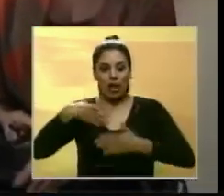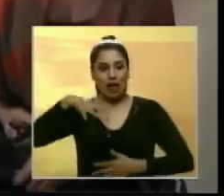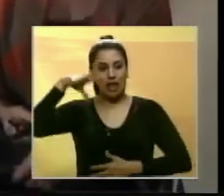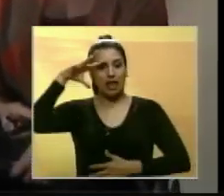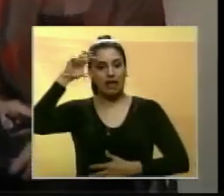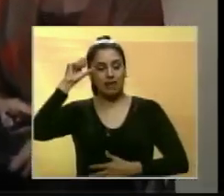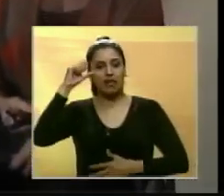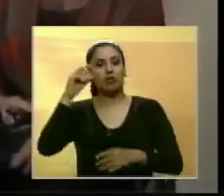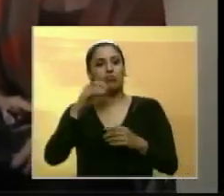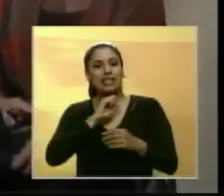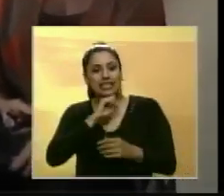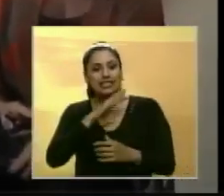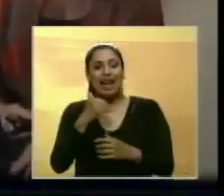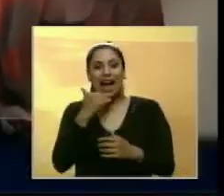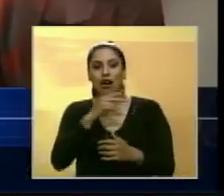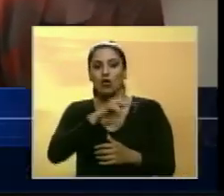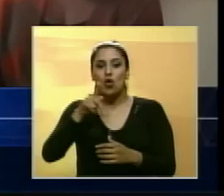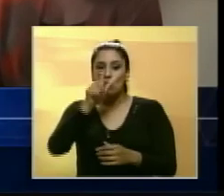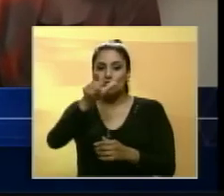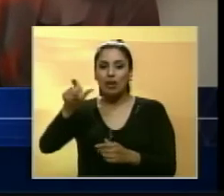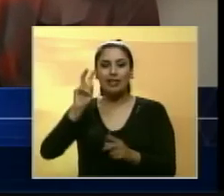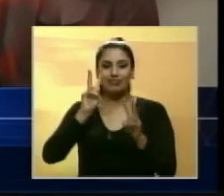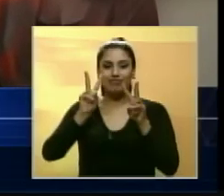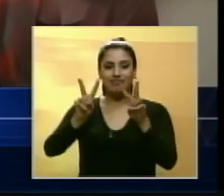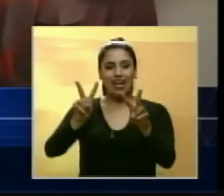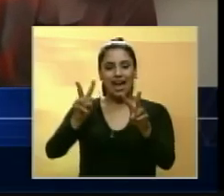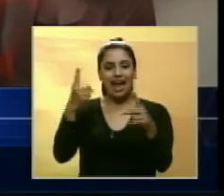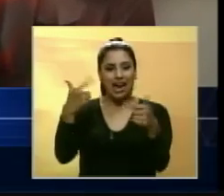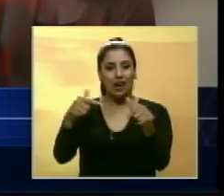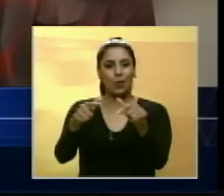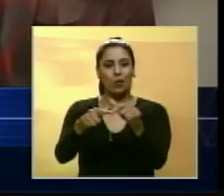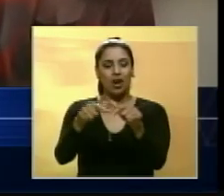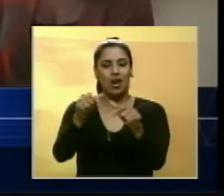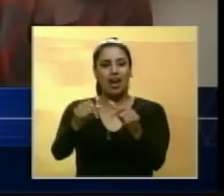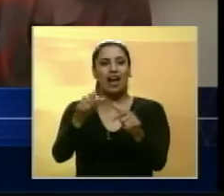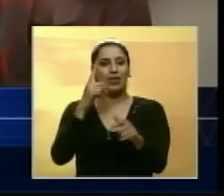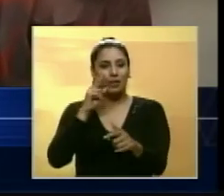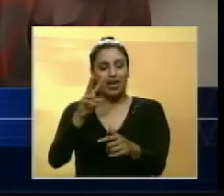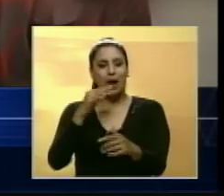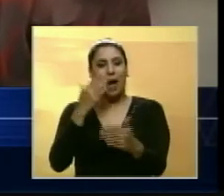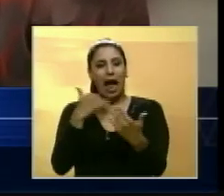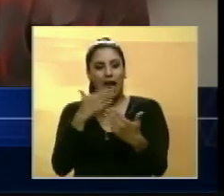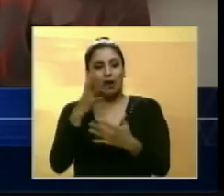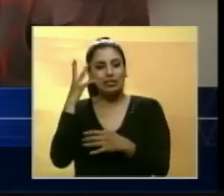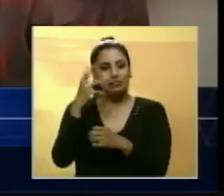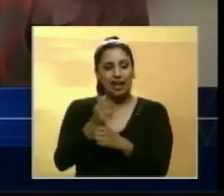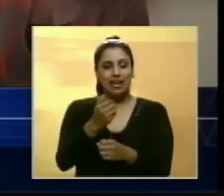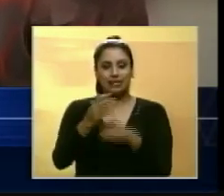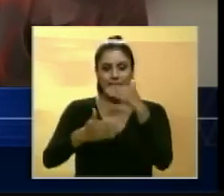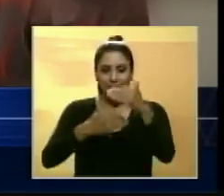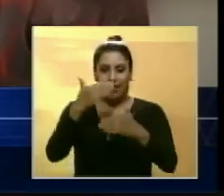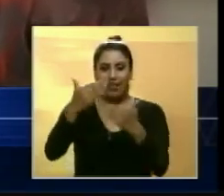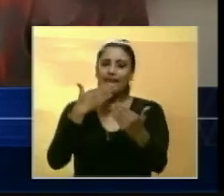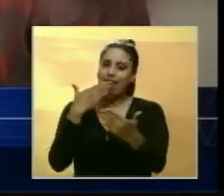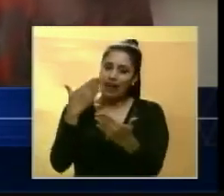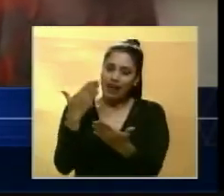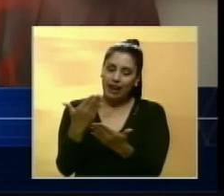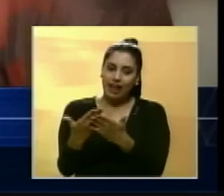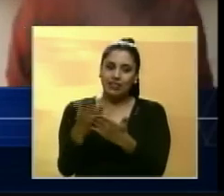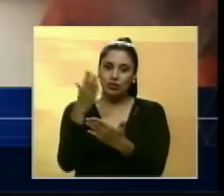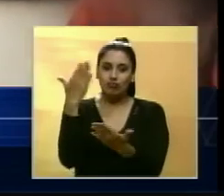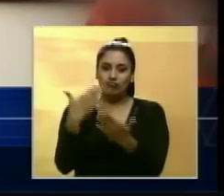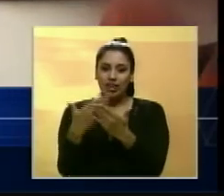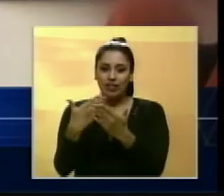nosotros una historia que seguramente muchos están viendo reflejada y están viendo aquí un voto de esperanza para salir adelante. Agradecida por